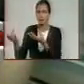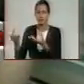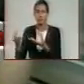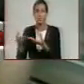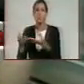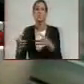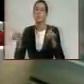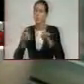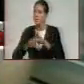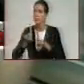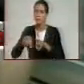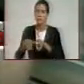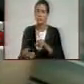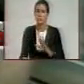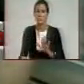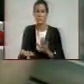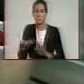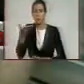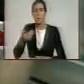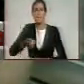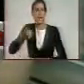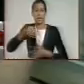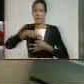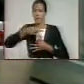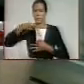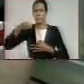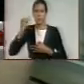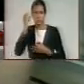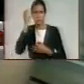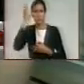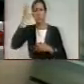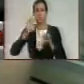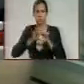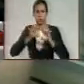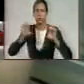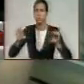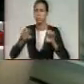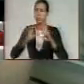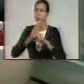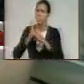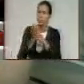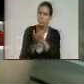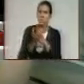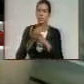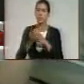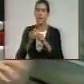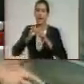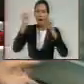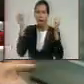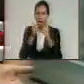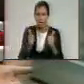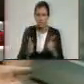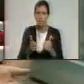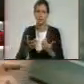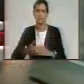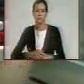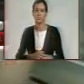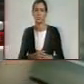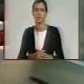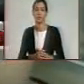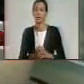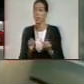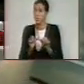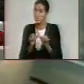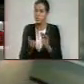bueno, elevando el carácter espiritual, el conocimiento, la educación, la cultura, el arte, para